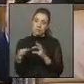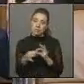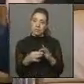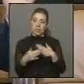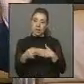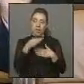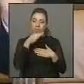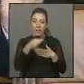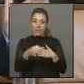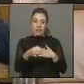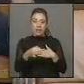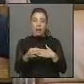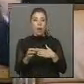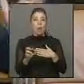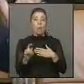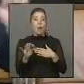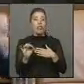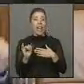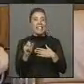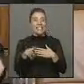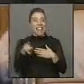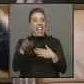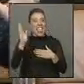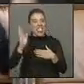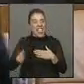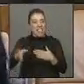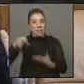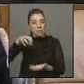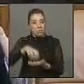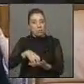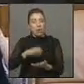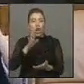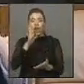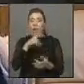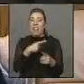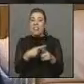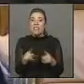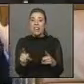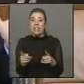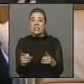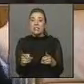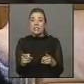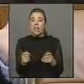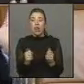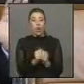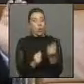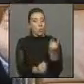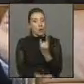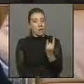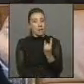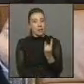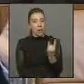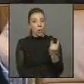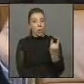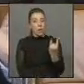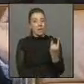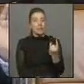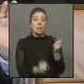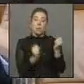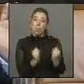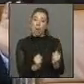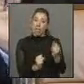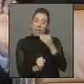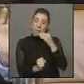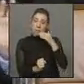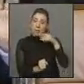resaltar el nombre de Puerto Aysén, porque allí debería estar, porque no tenemos diferencia, ministro, nosotros, con la universidad. La universidad bien puede quedar en